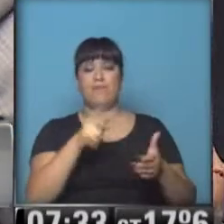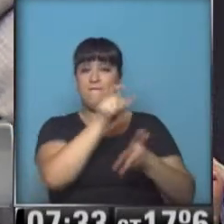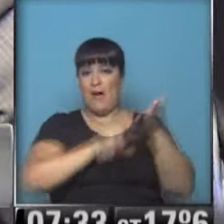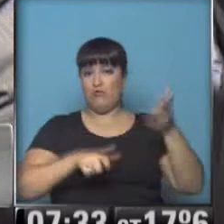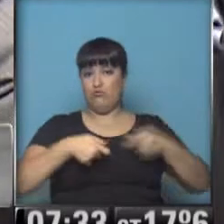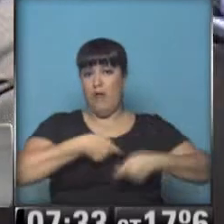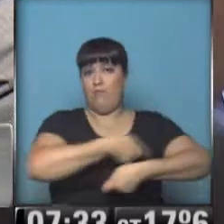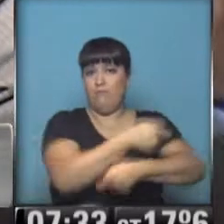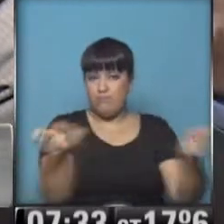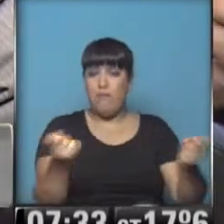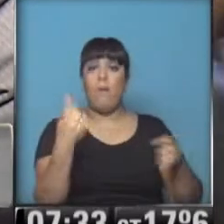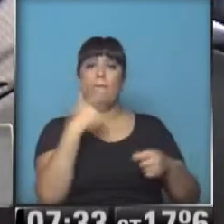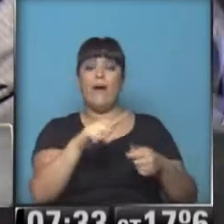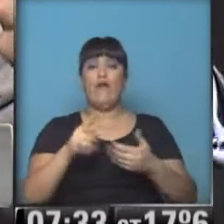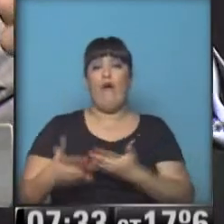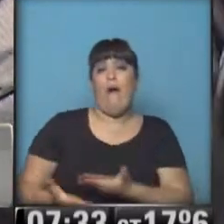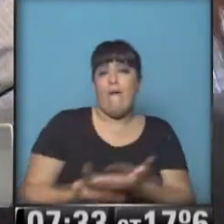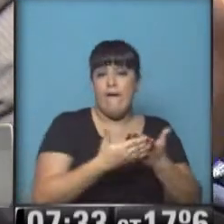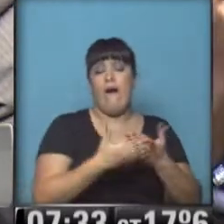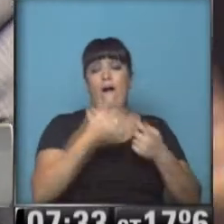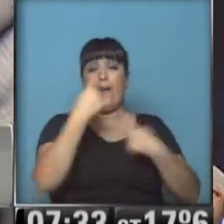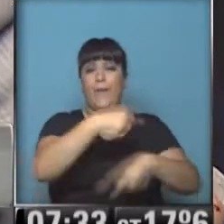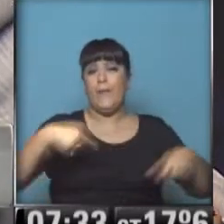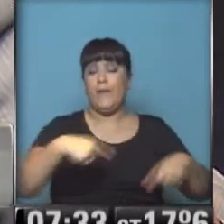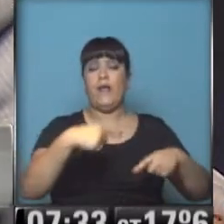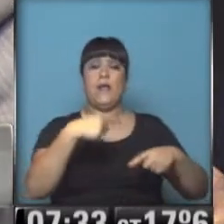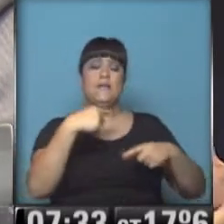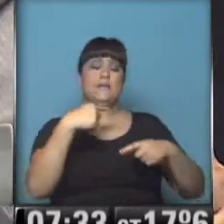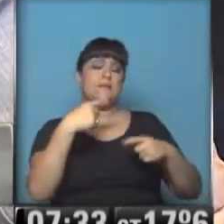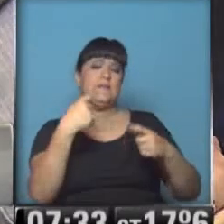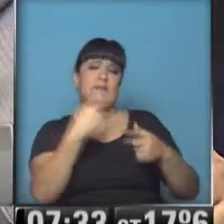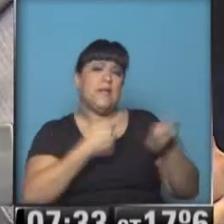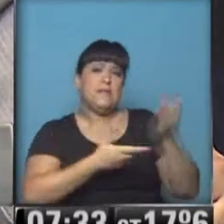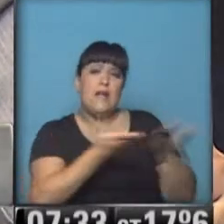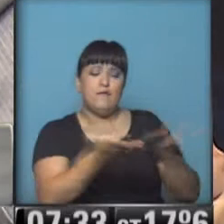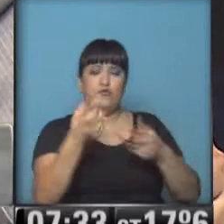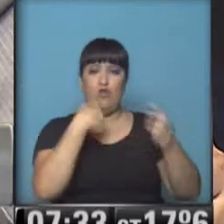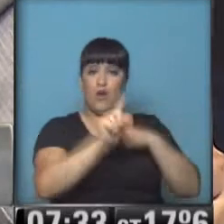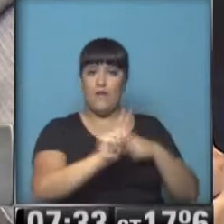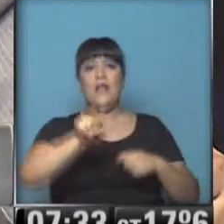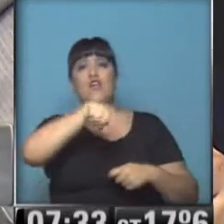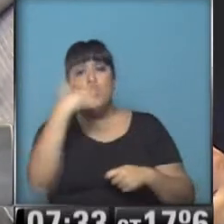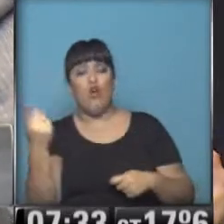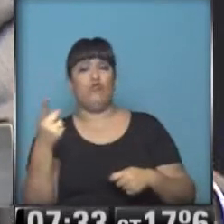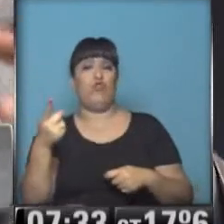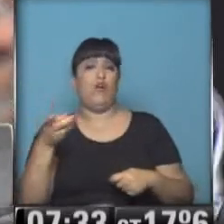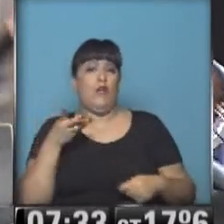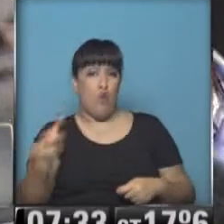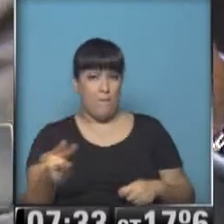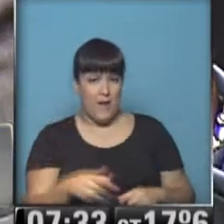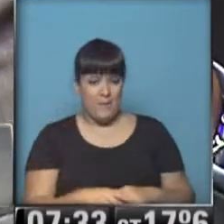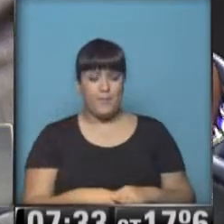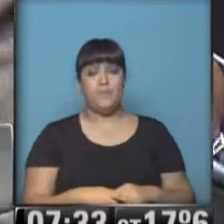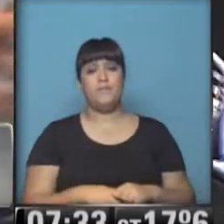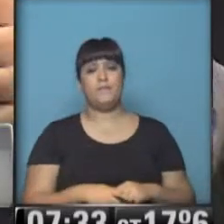factura sin respaldo de venta de bienes o de servicios, y el usuario de la factura apócrifa. Y